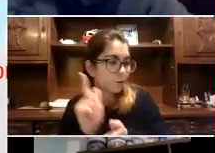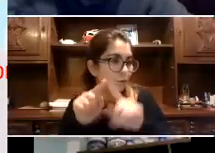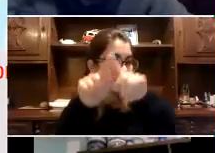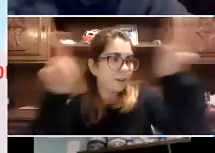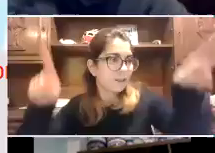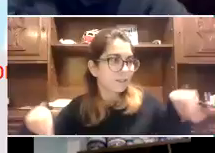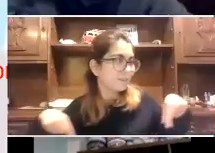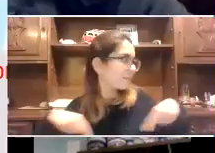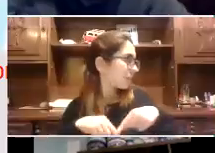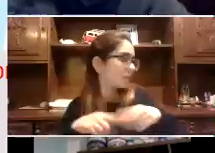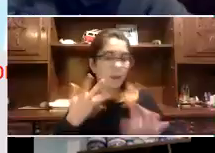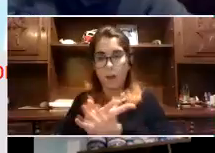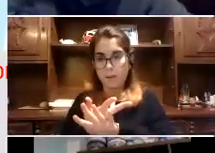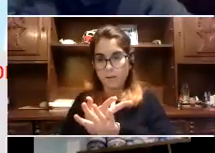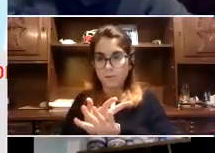humana.